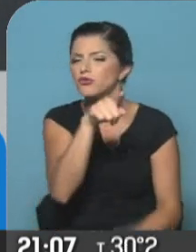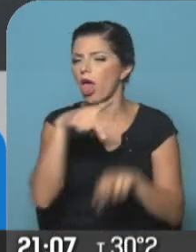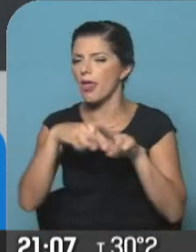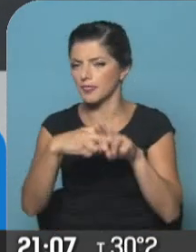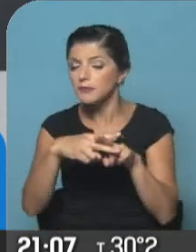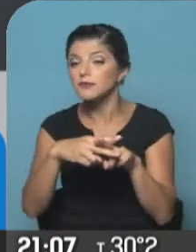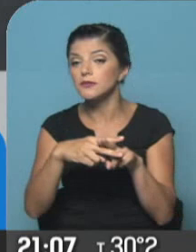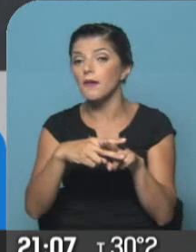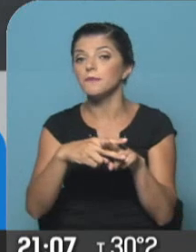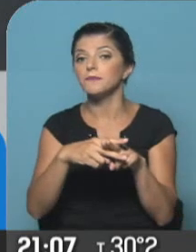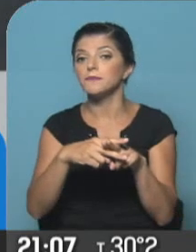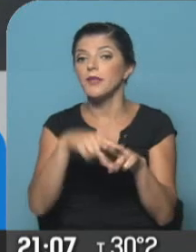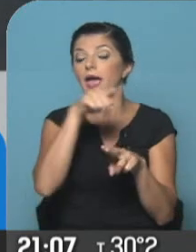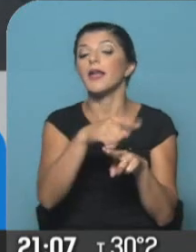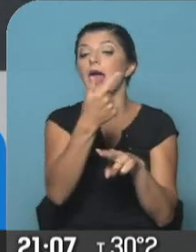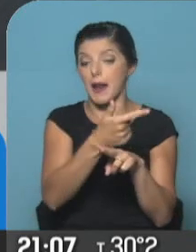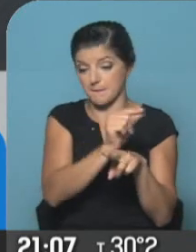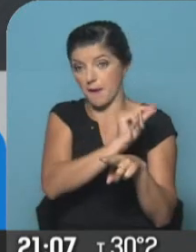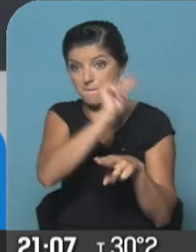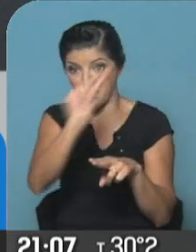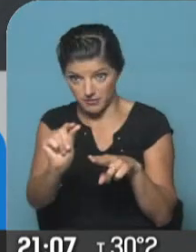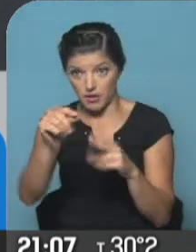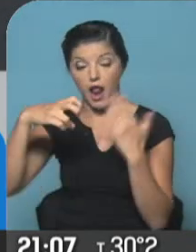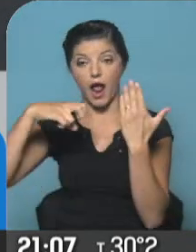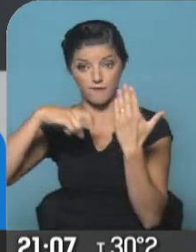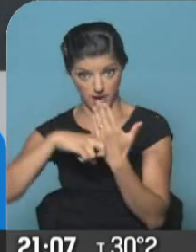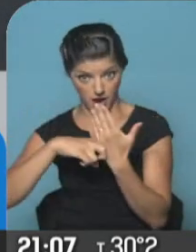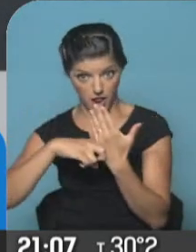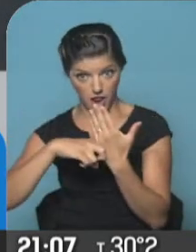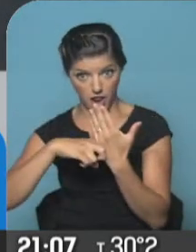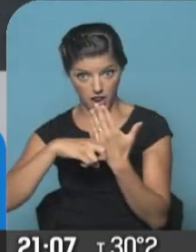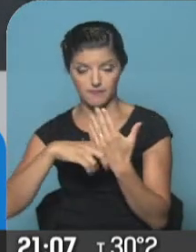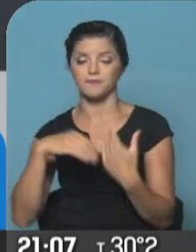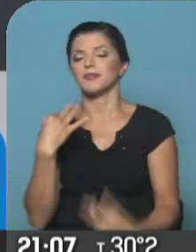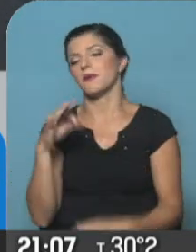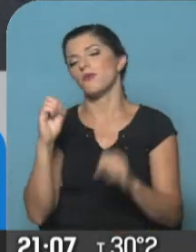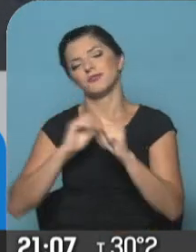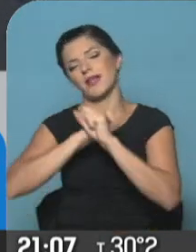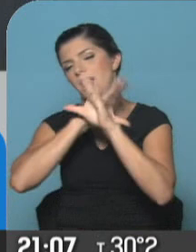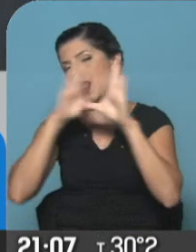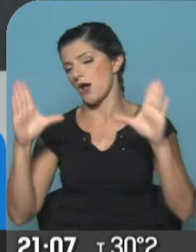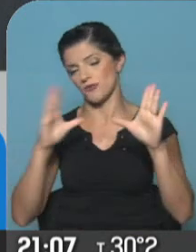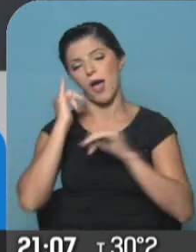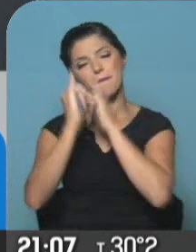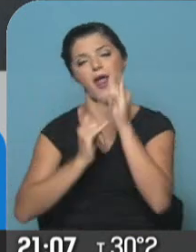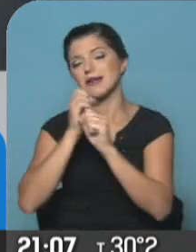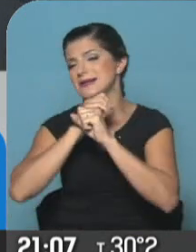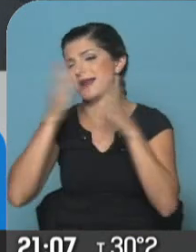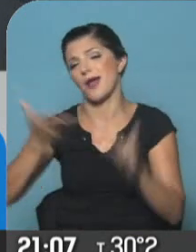el arma al fiscal Nisman, y que creo que hay que decirlo con las palabras como son,